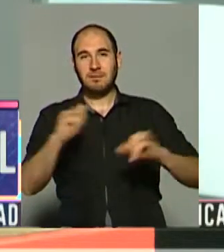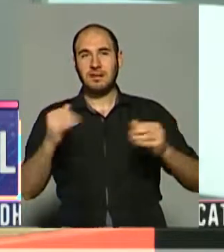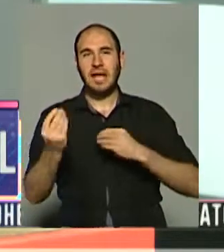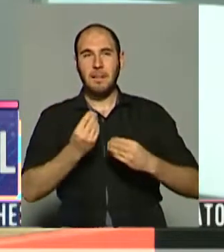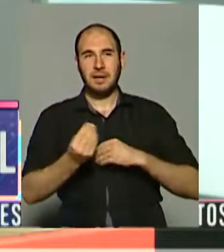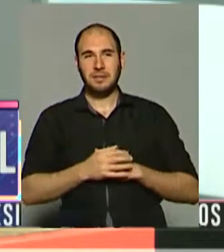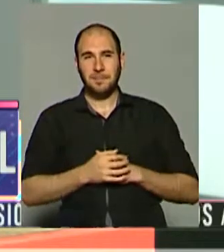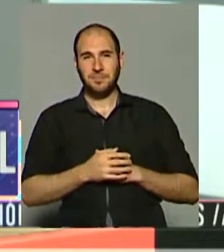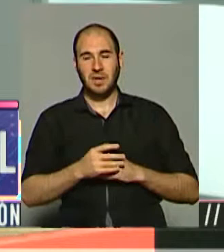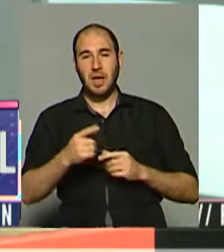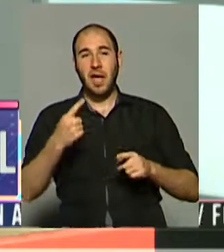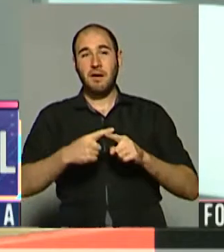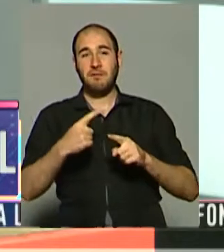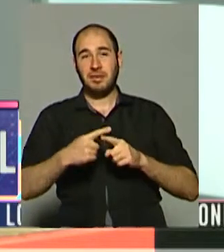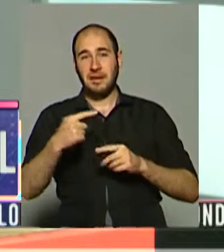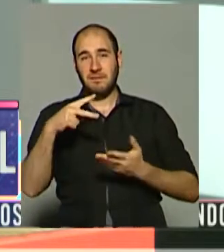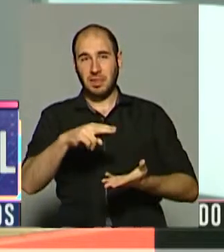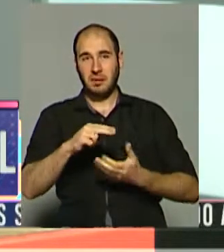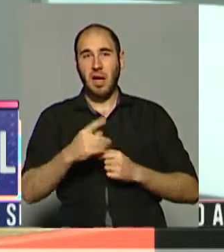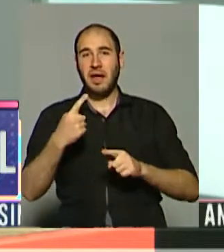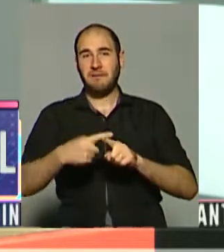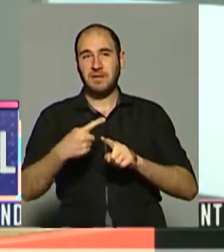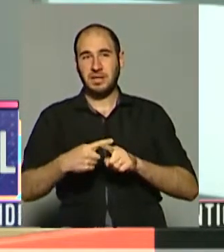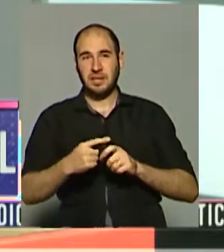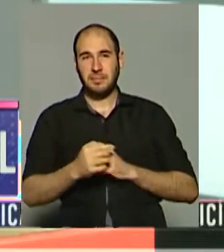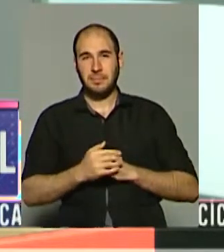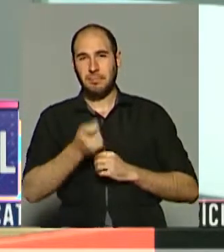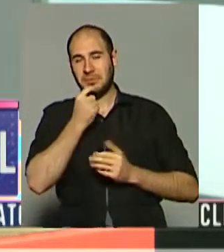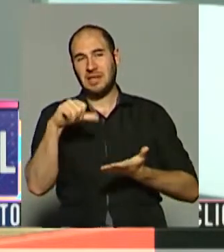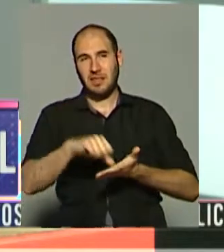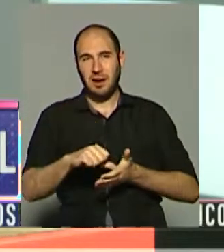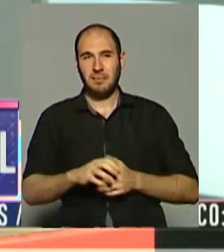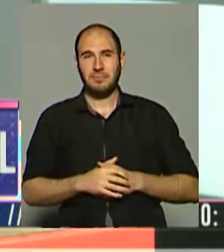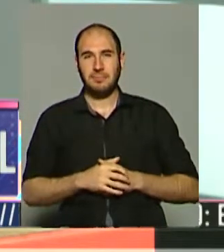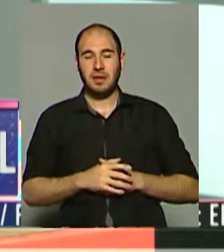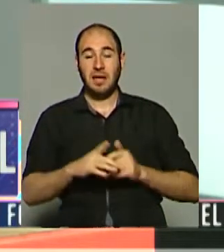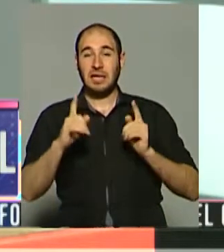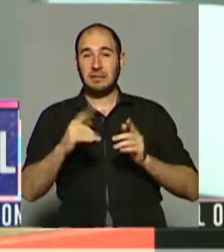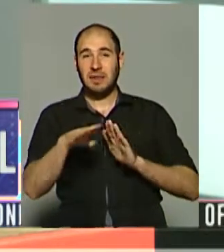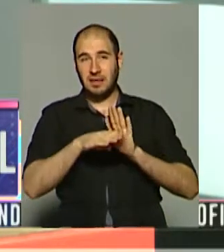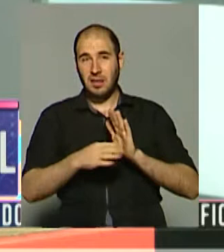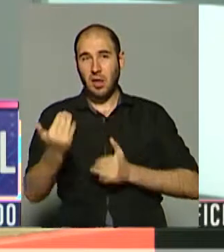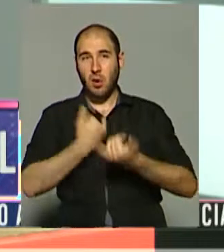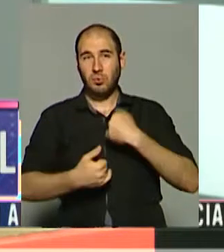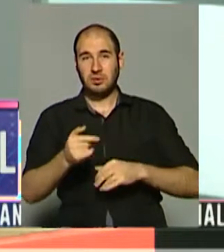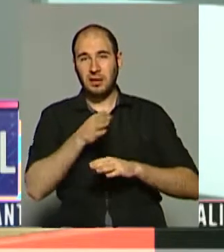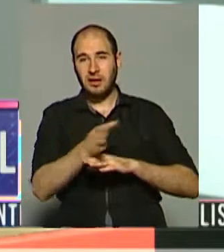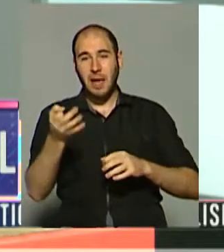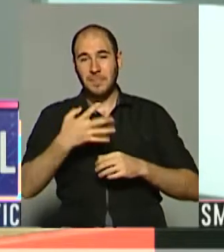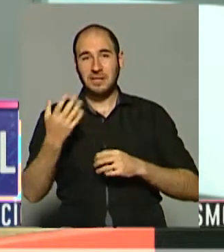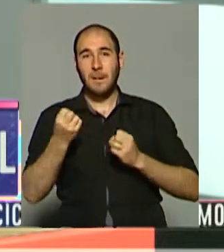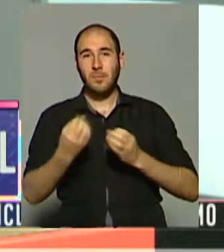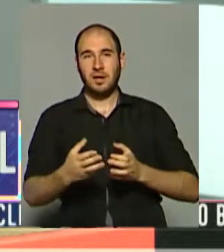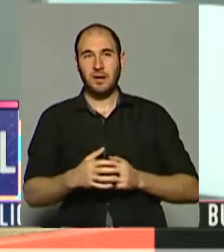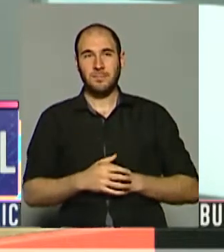estar sucediendo en los festejos de la Vendimia, los festejos, podríamos decir, centrales, ¿no? Y para que nos dé detalle de esta cobertura especial, porque vamos